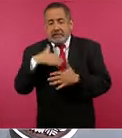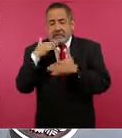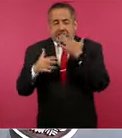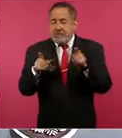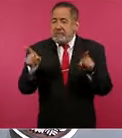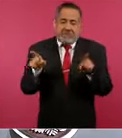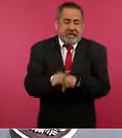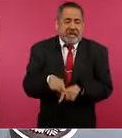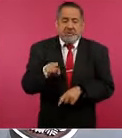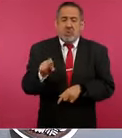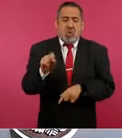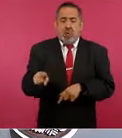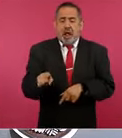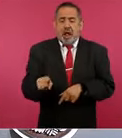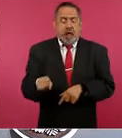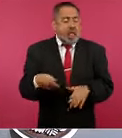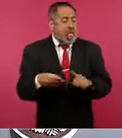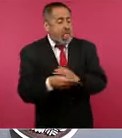nada más que